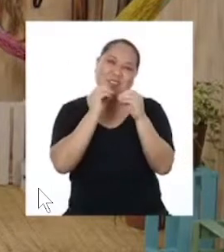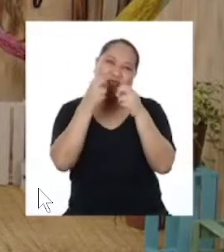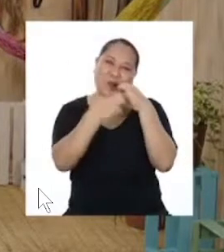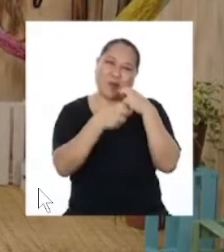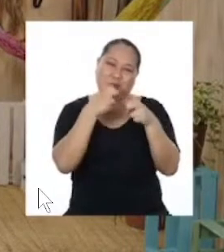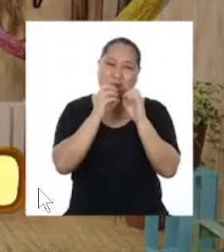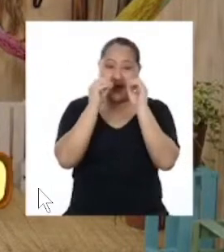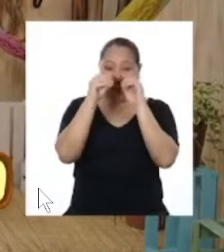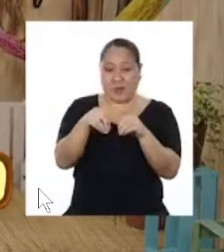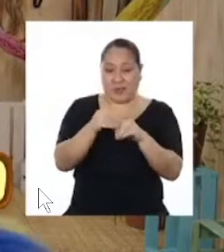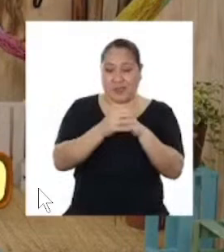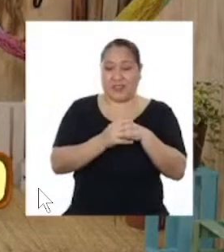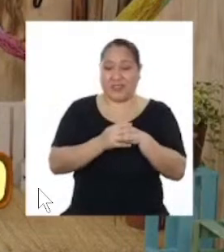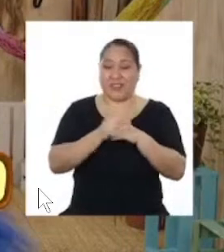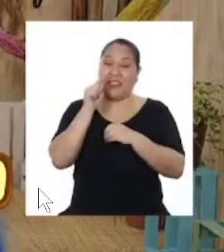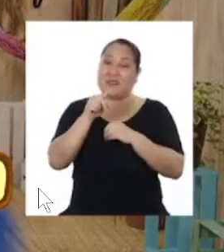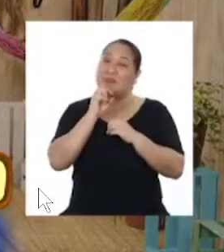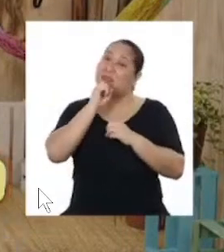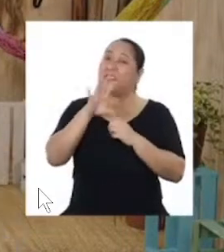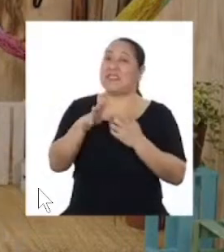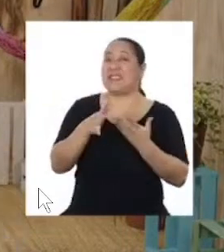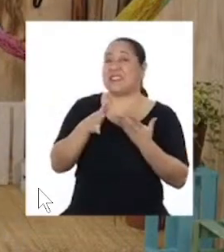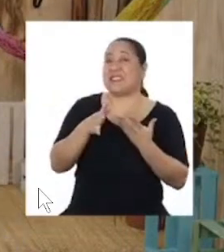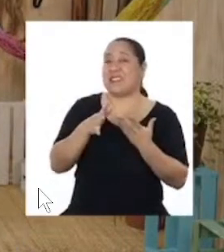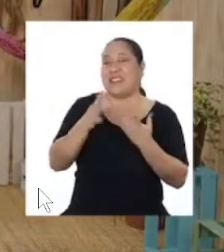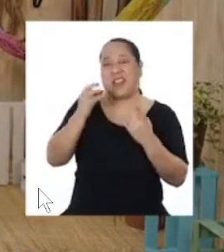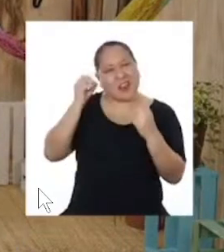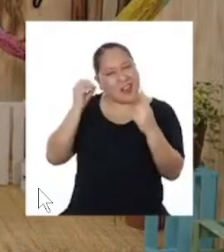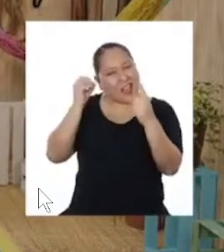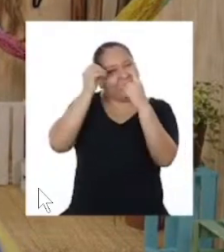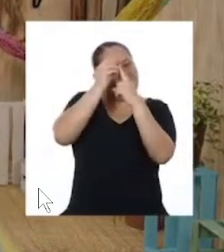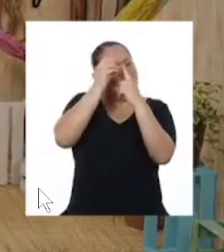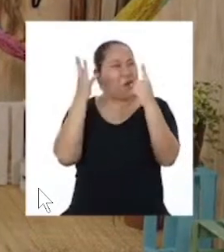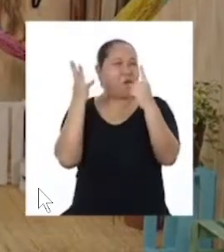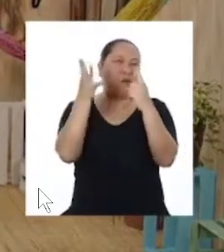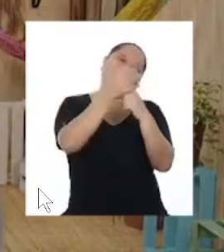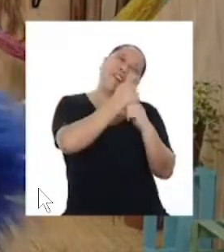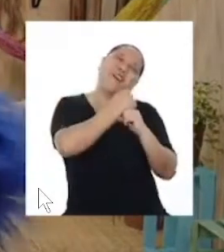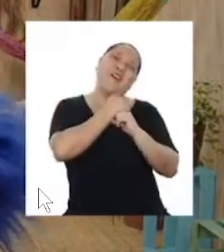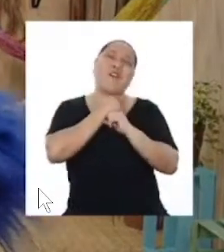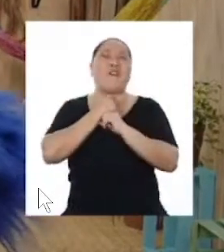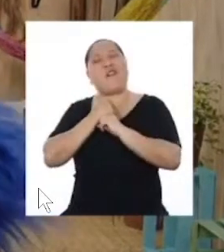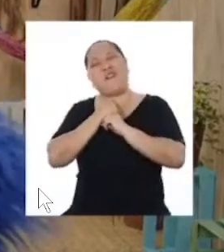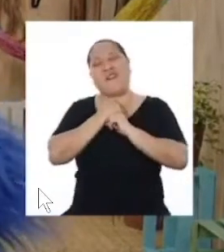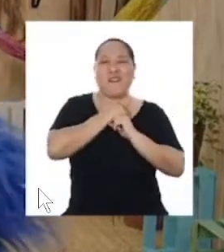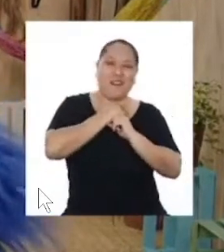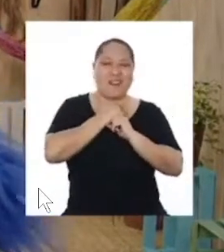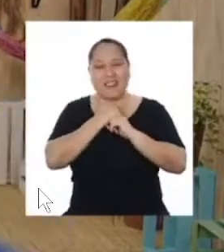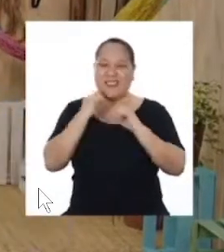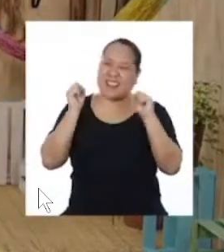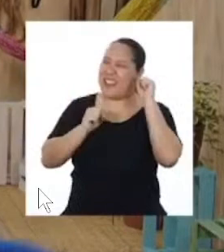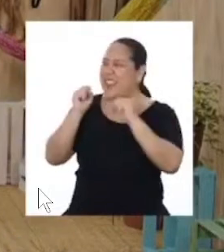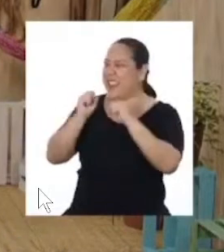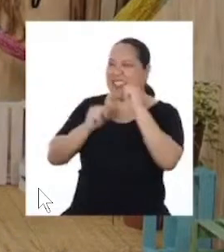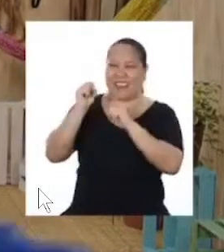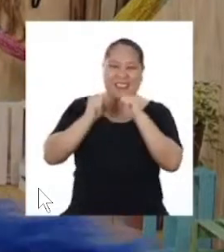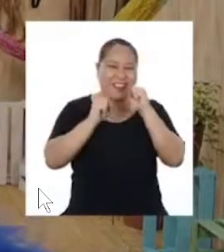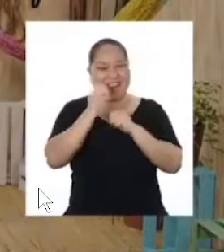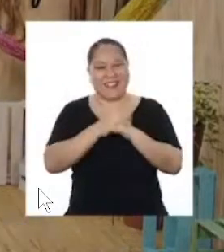problema planteado. Y podemos decir... ¡Reto cumplido! ¡Sí!